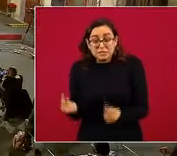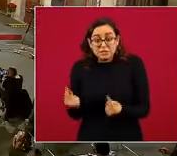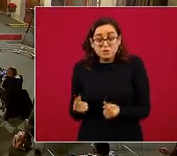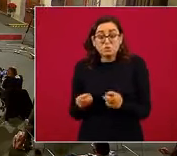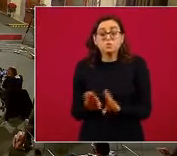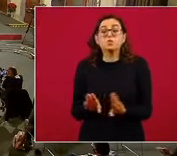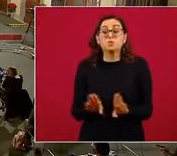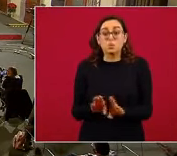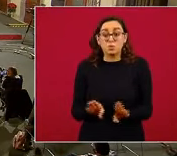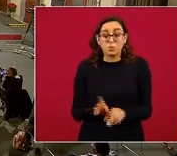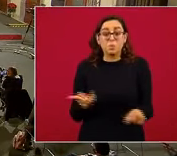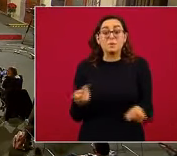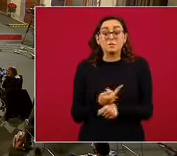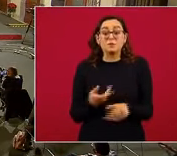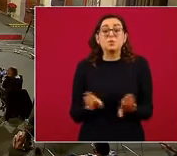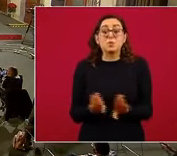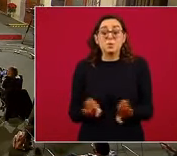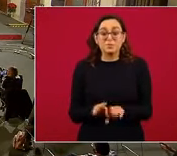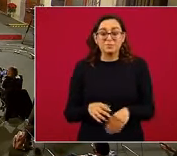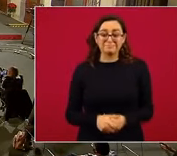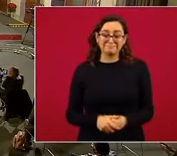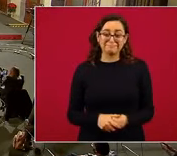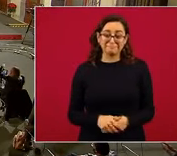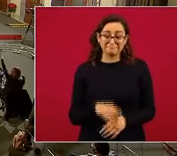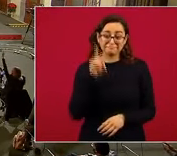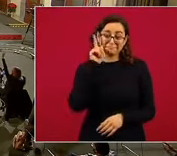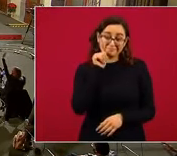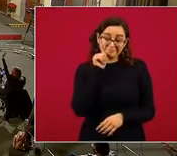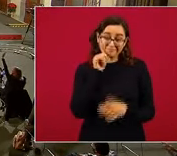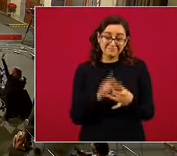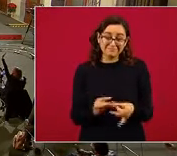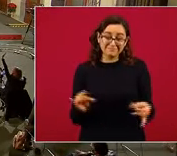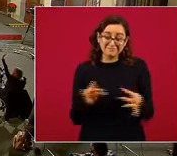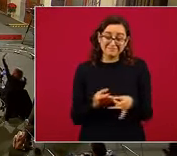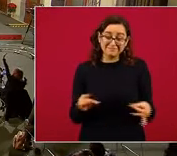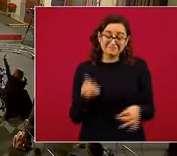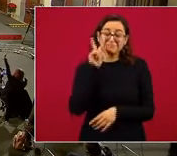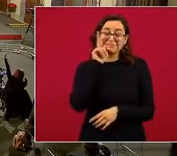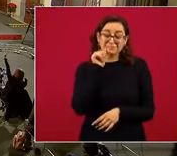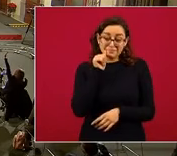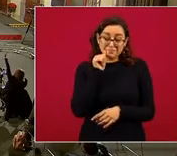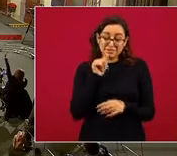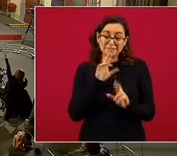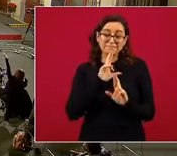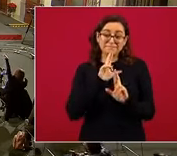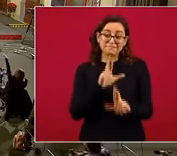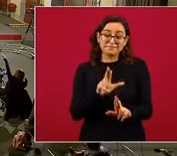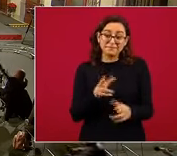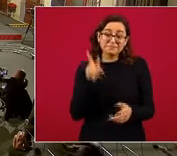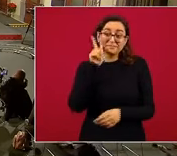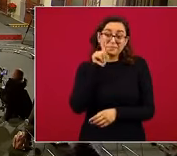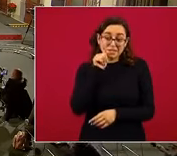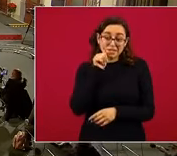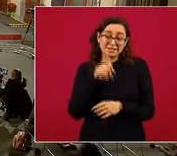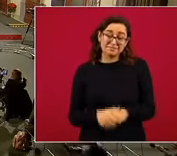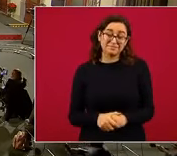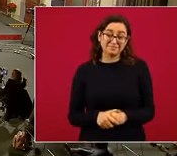es el sistema que van a manejar? Mañana lo vamos a explicar. Para eso es la sesión de mañana. Gracias. Por favor,